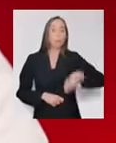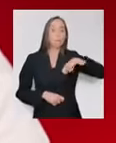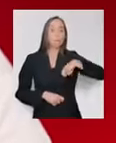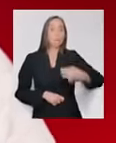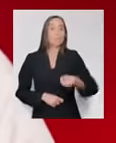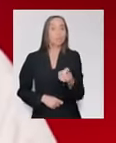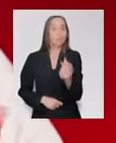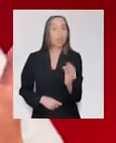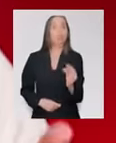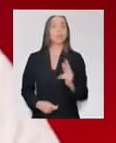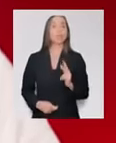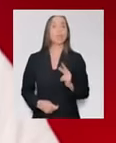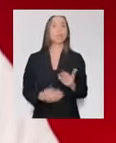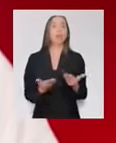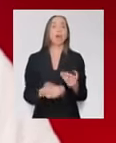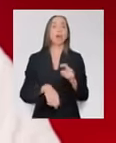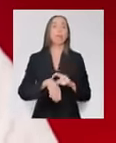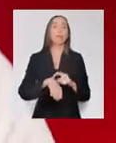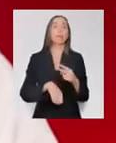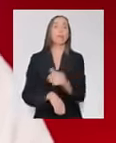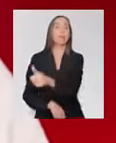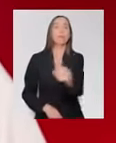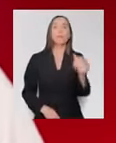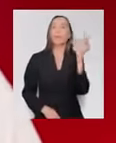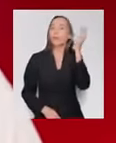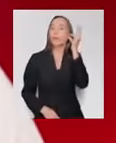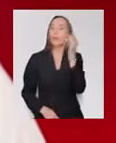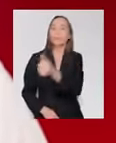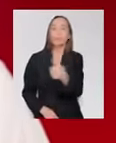pensiones dignas, es el tiempo de todas y todos.